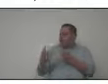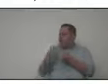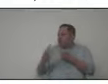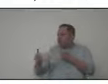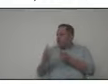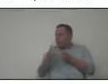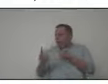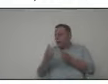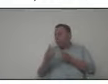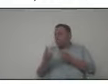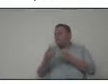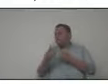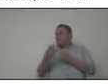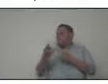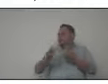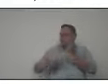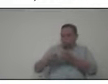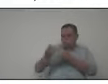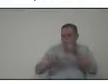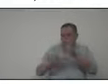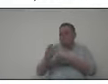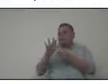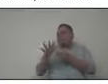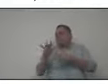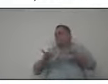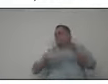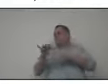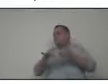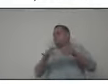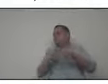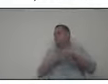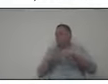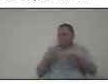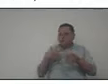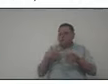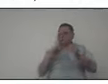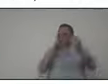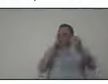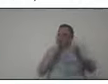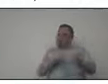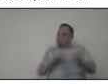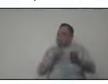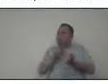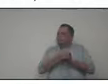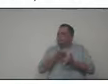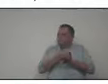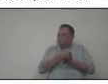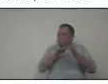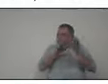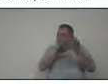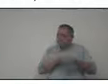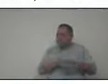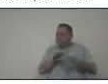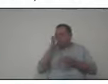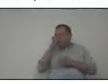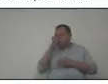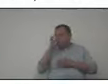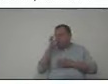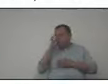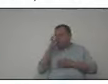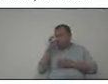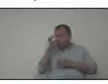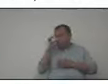de tarifas, como nos lo decía la Secretaría de Salud, hemos hecho un trabajo grande sobre eso, nos ha